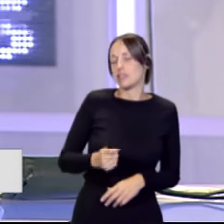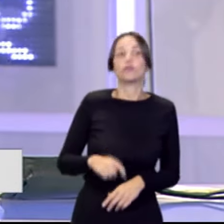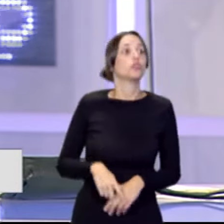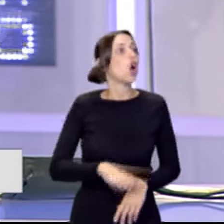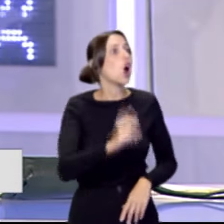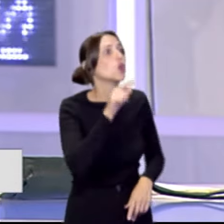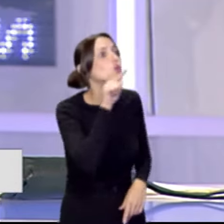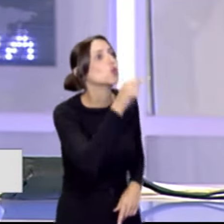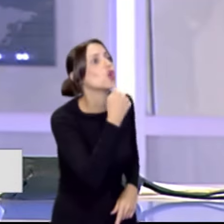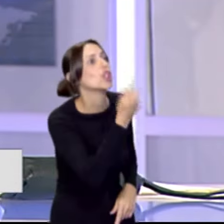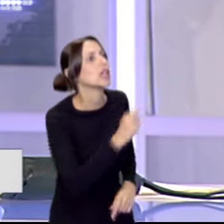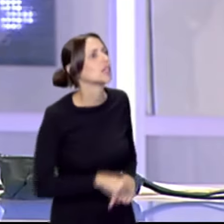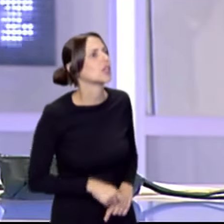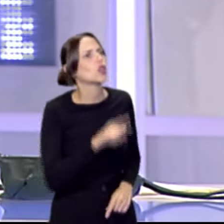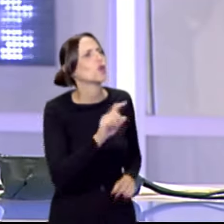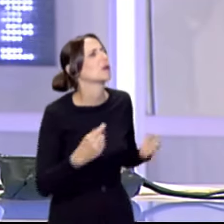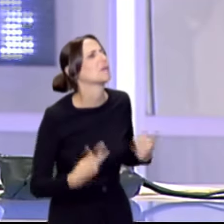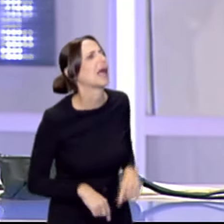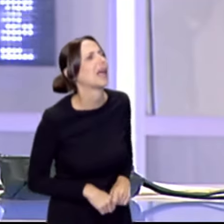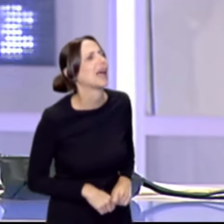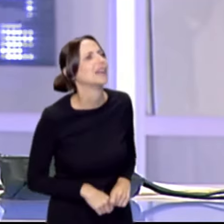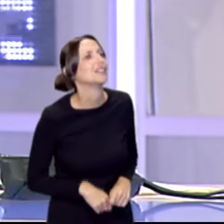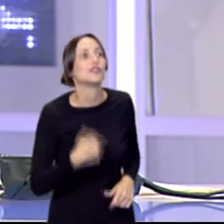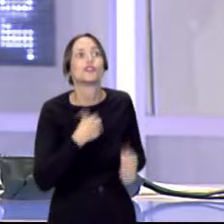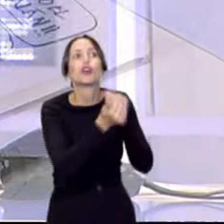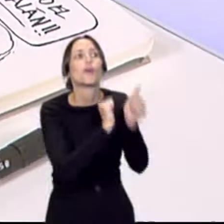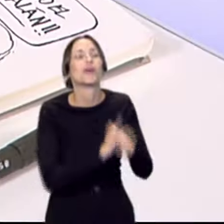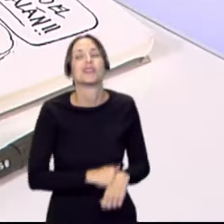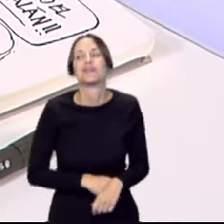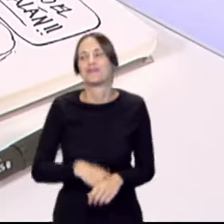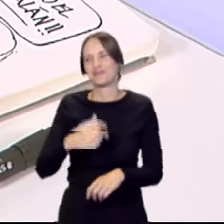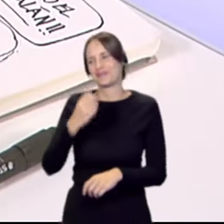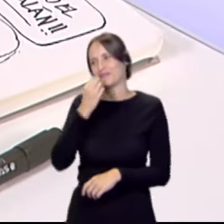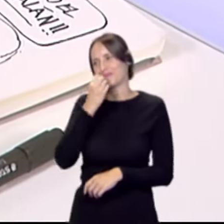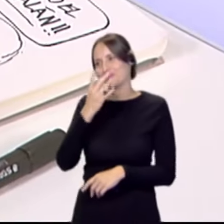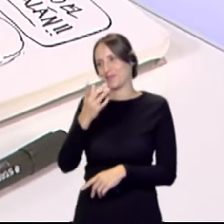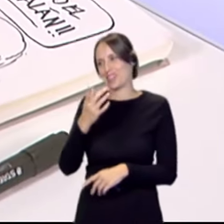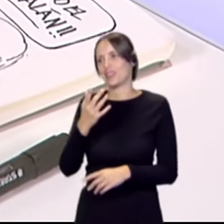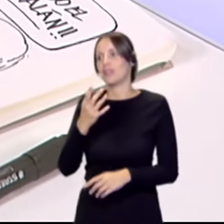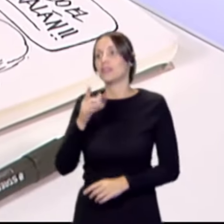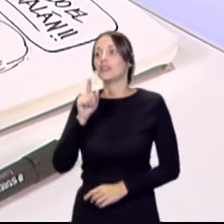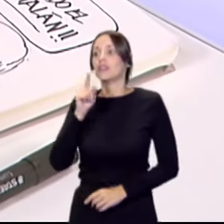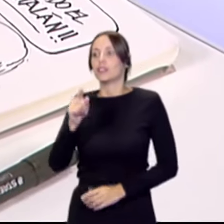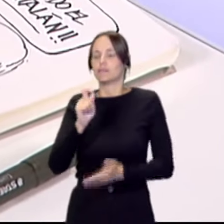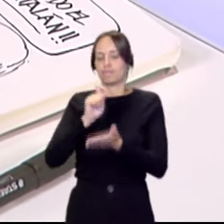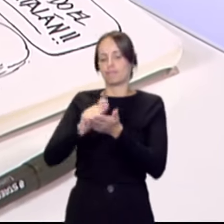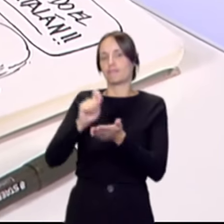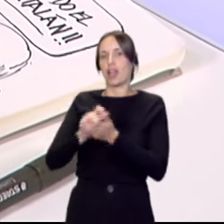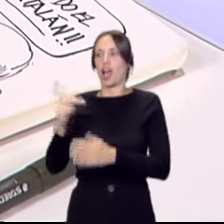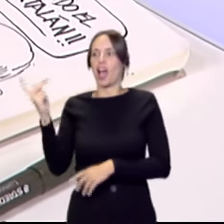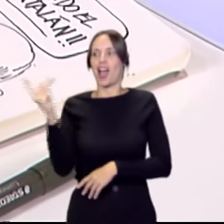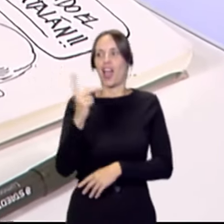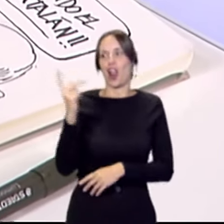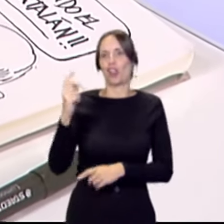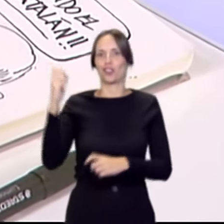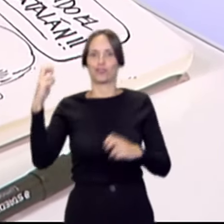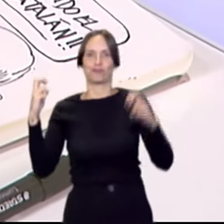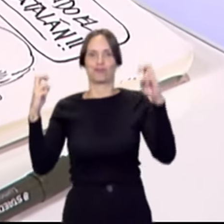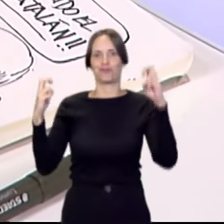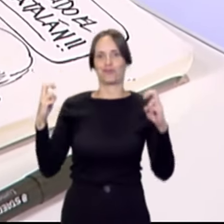¿eh? Empezaste tú, ¿eh? Yo solo te copié. Como ha secundado mi... Pues he puesto aquí a los dos contertulios, a Pepe y a Paco,